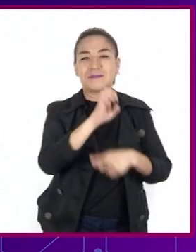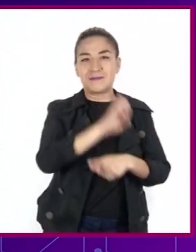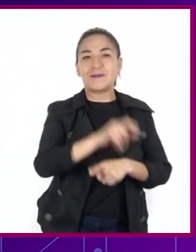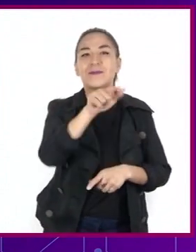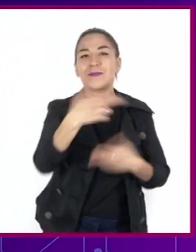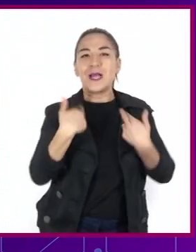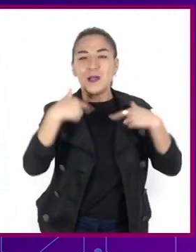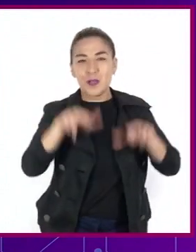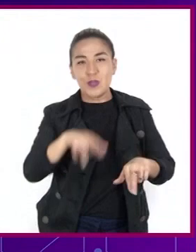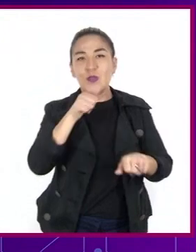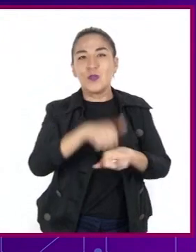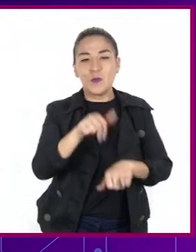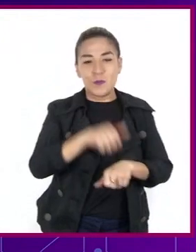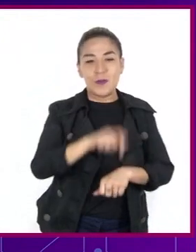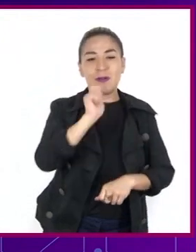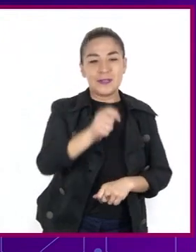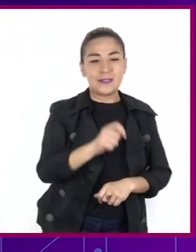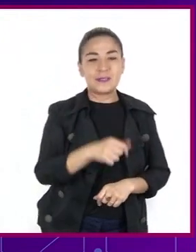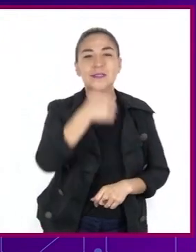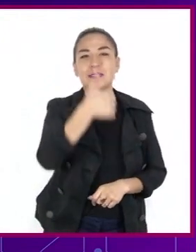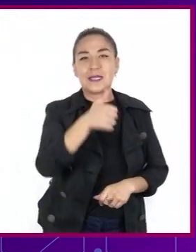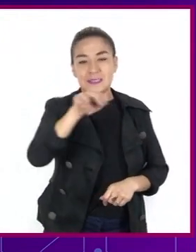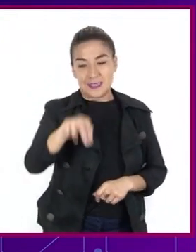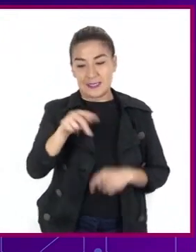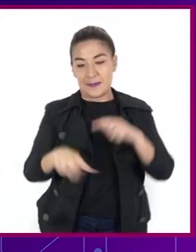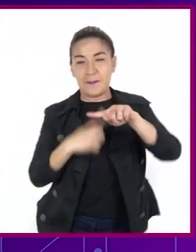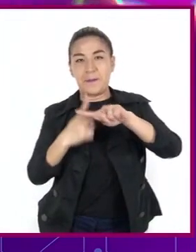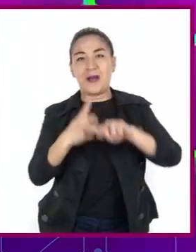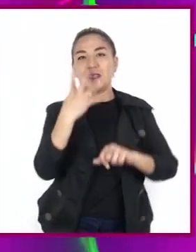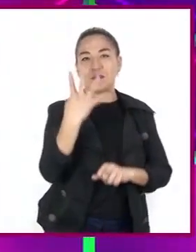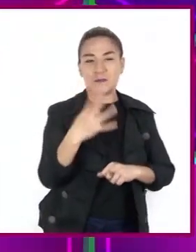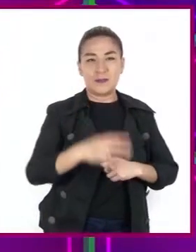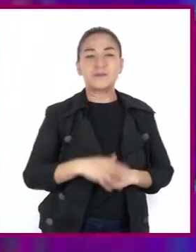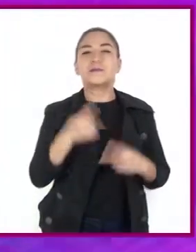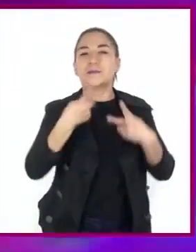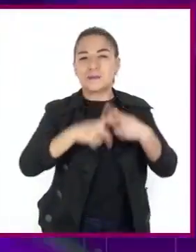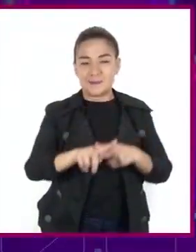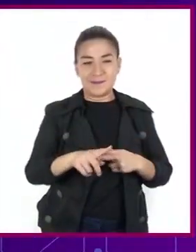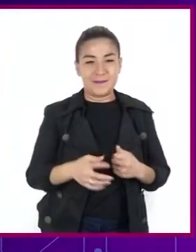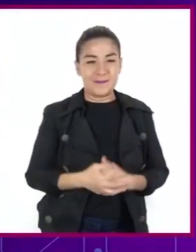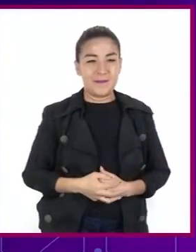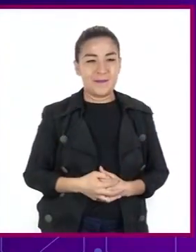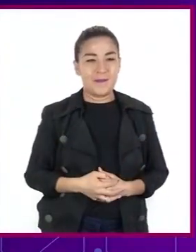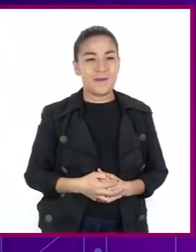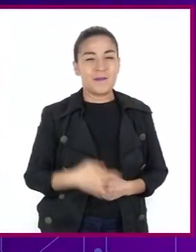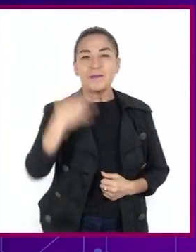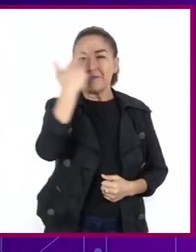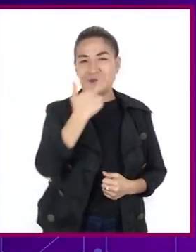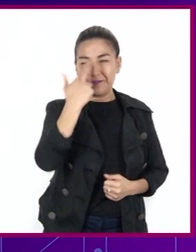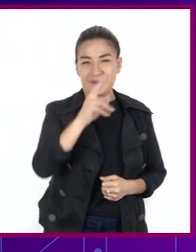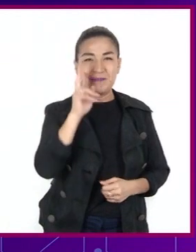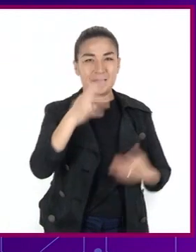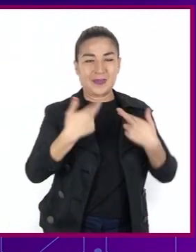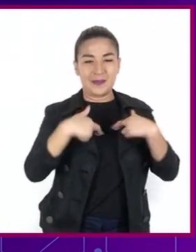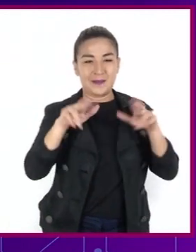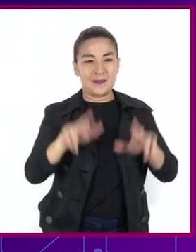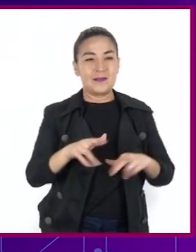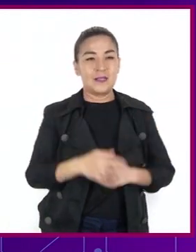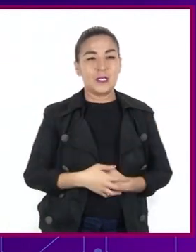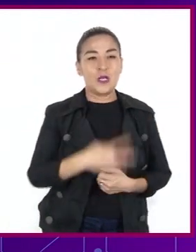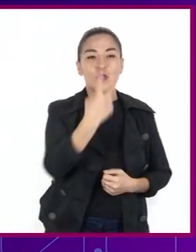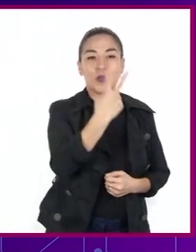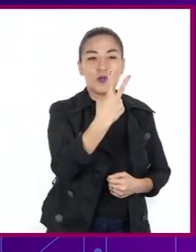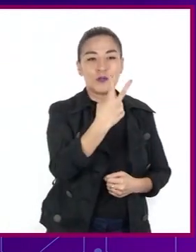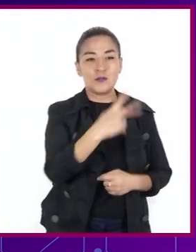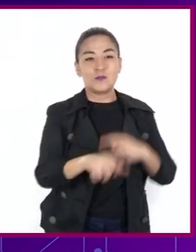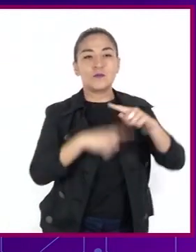expresión algebraica es equivalente a 6n más 4. Comencemos. Analicemos la expresión. 2 por la